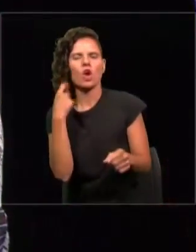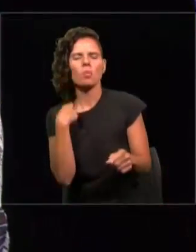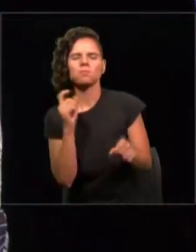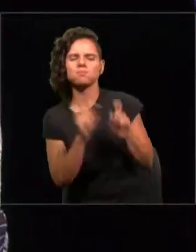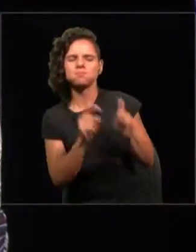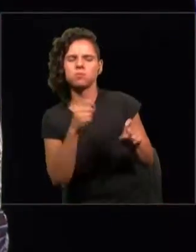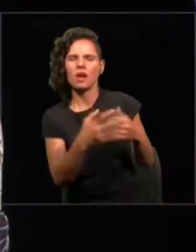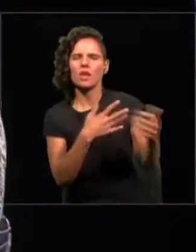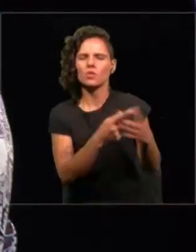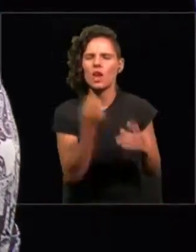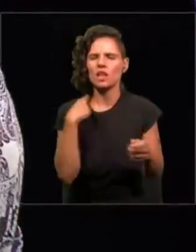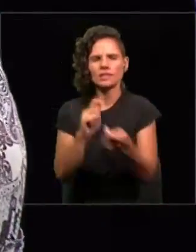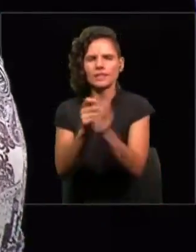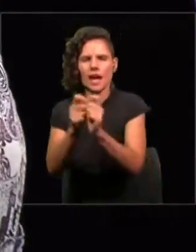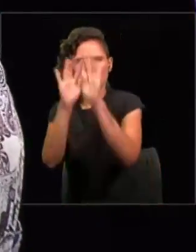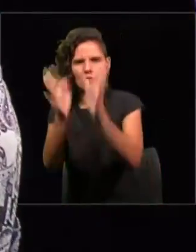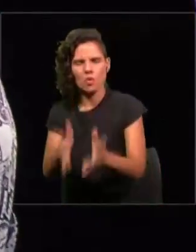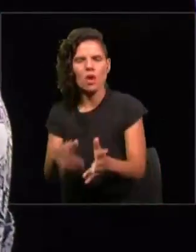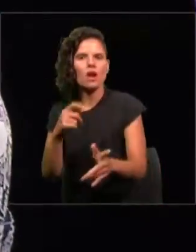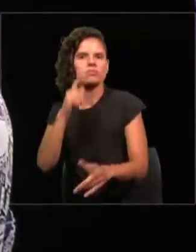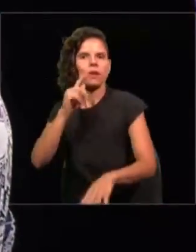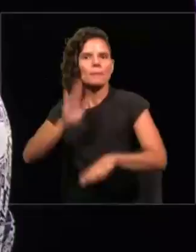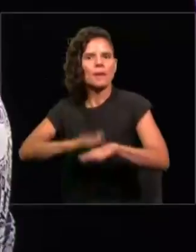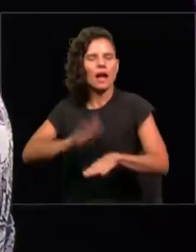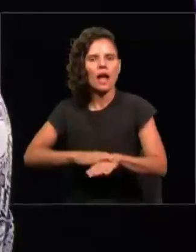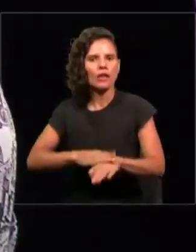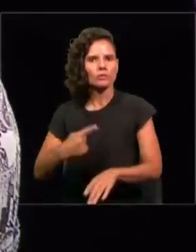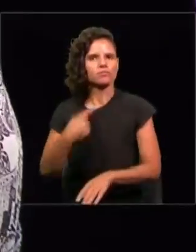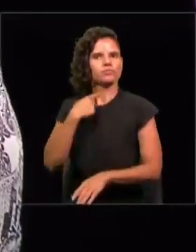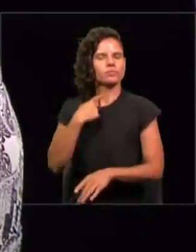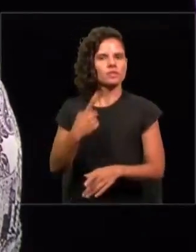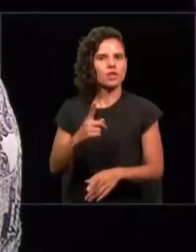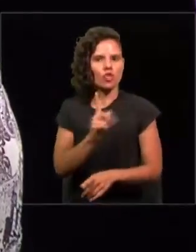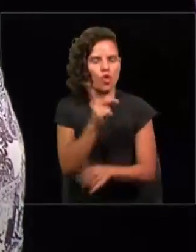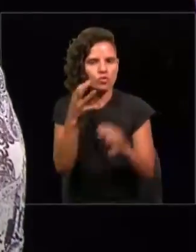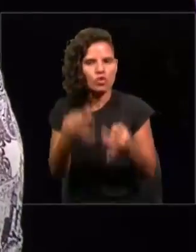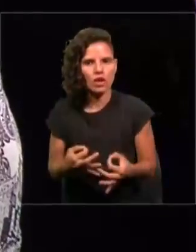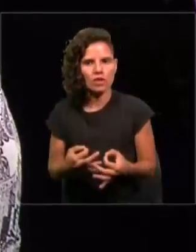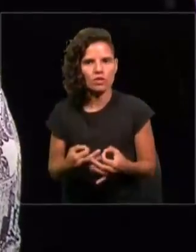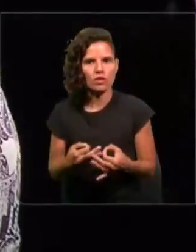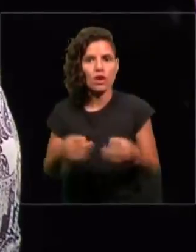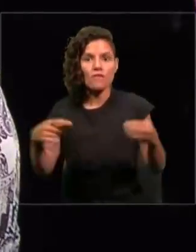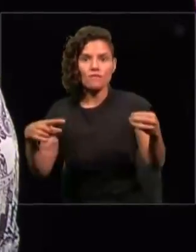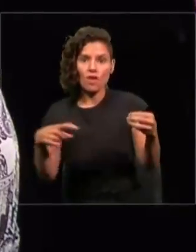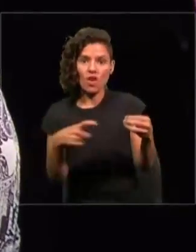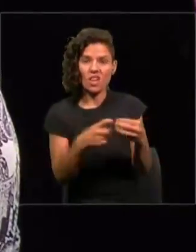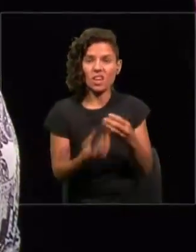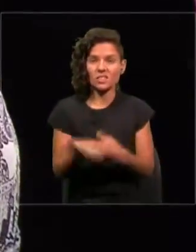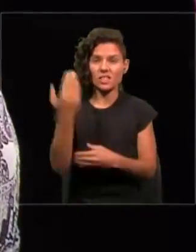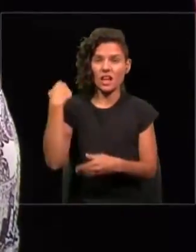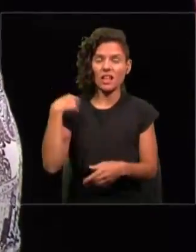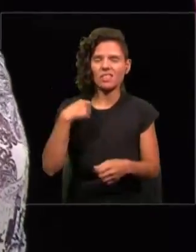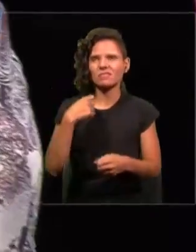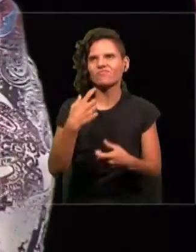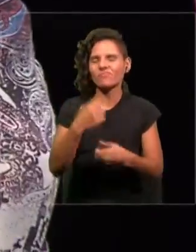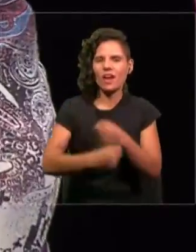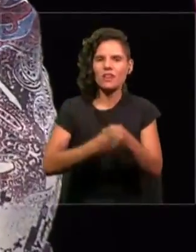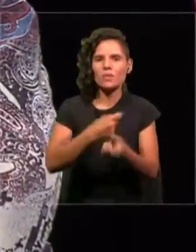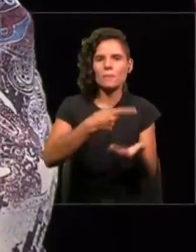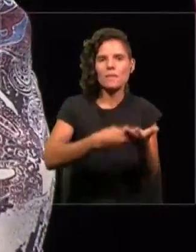la incorrección. La biología fue vista sobre todo en el siglo XIX. A lo largo de